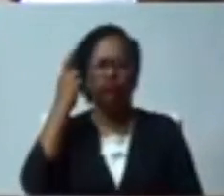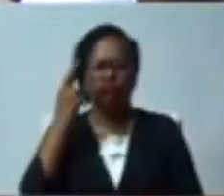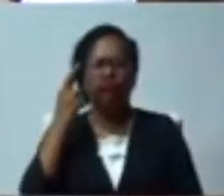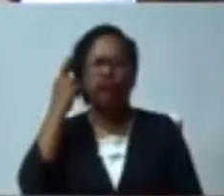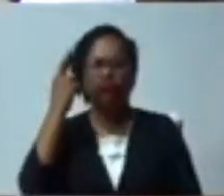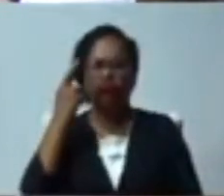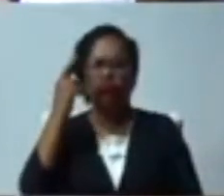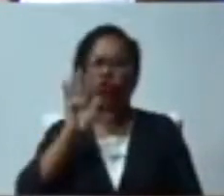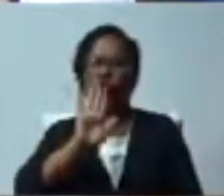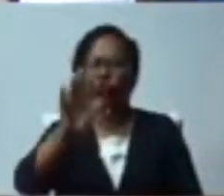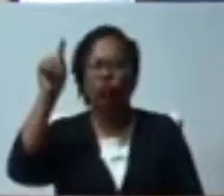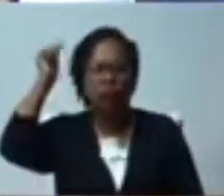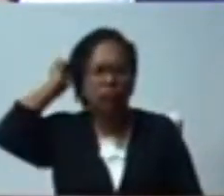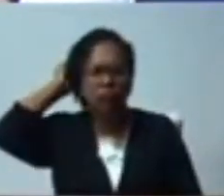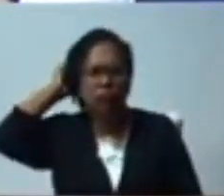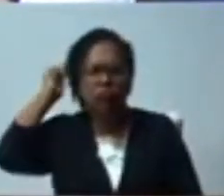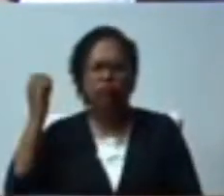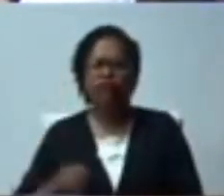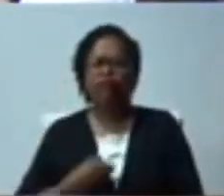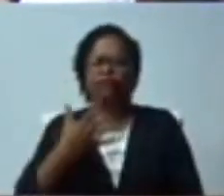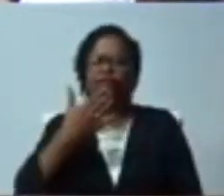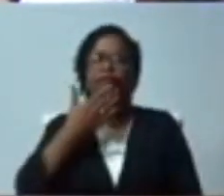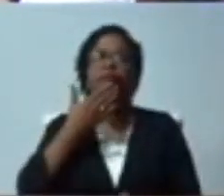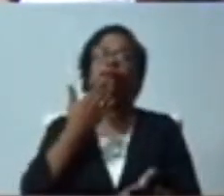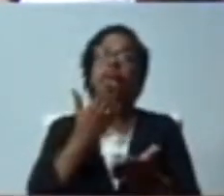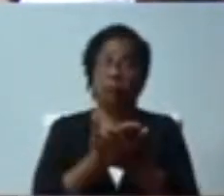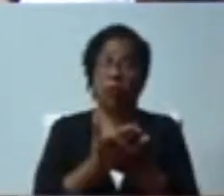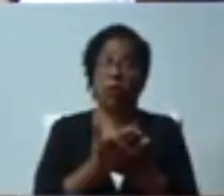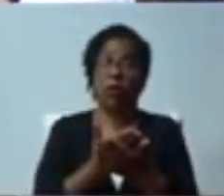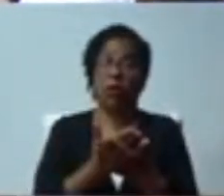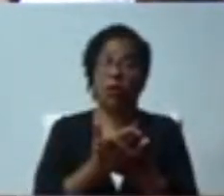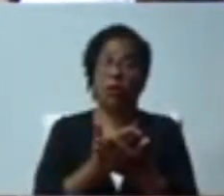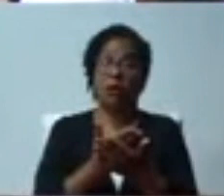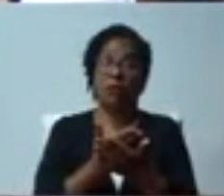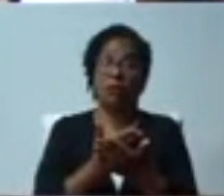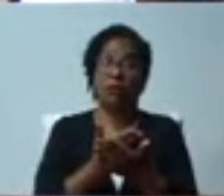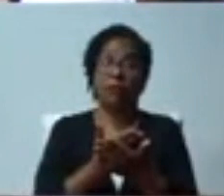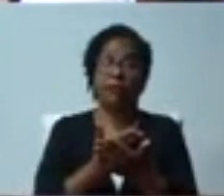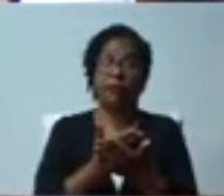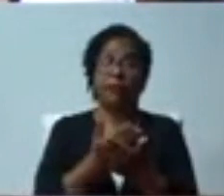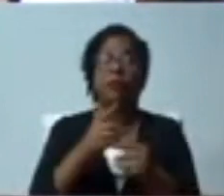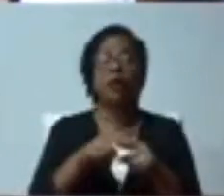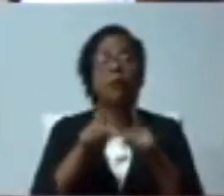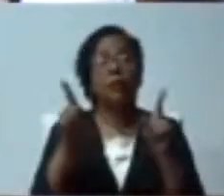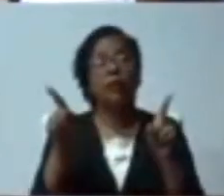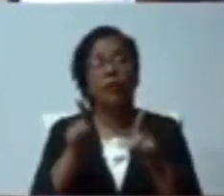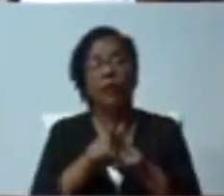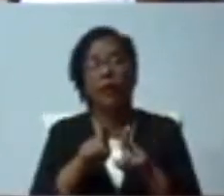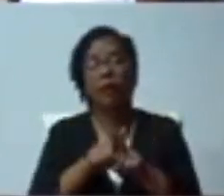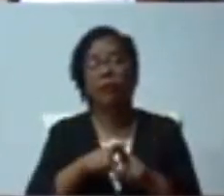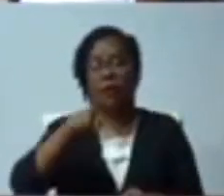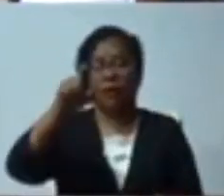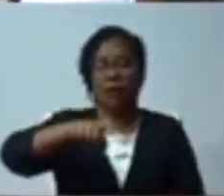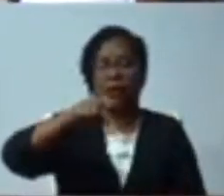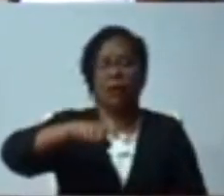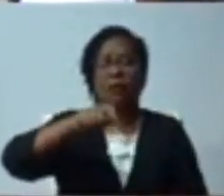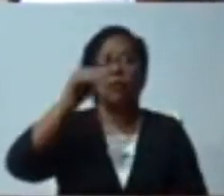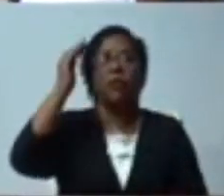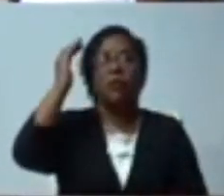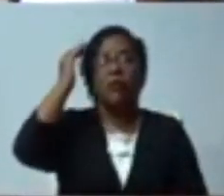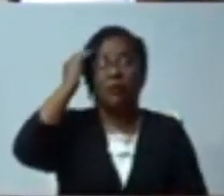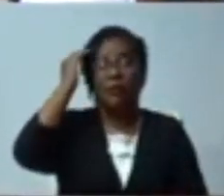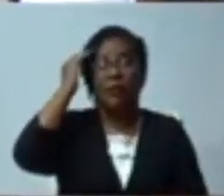bien intencionada. Pero también nosotros tenemos que saber que